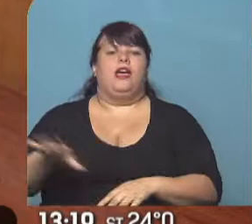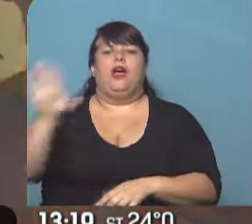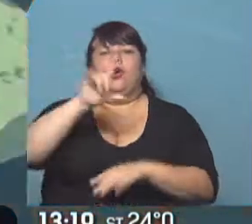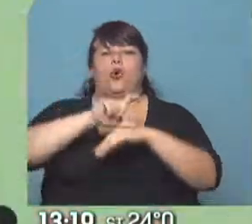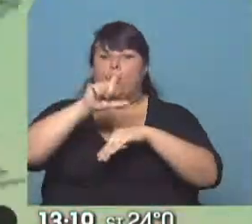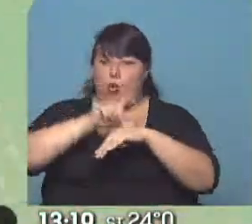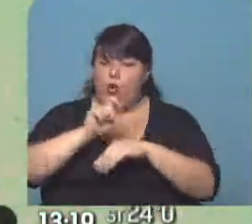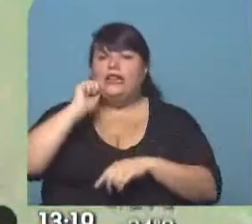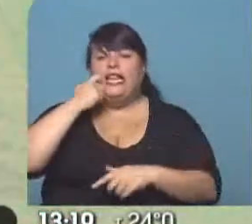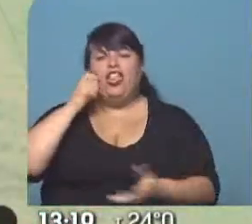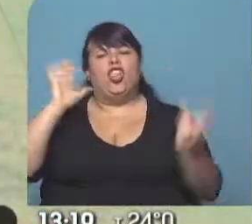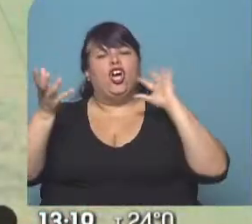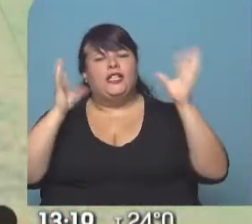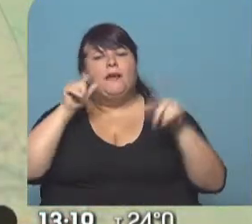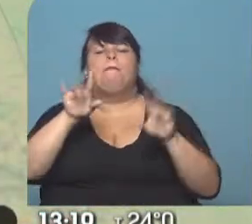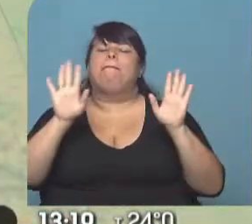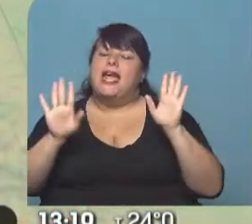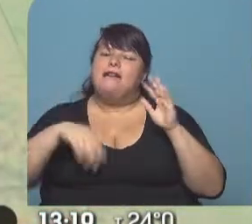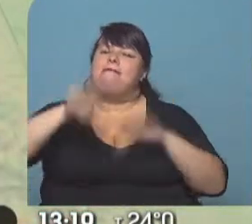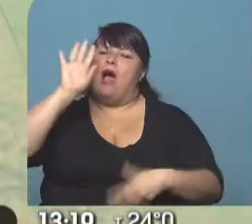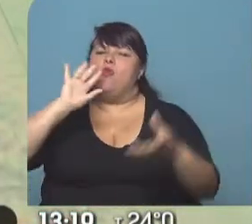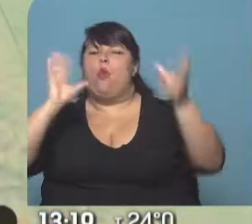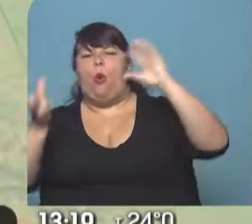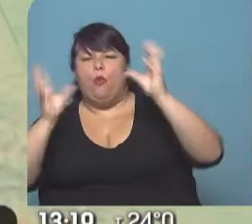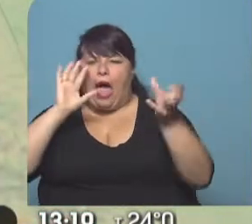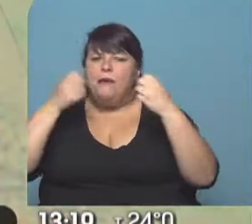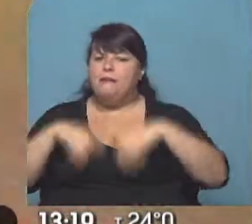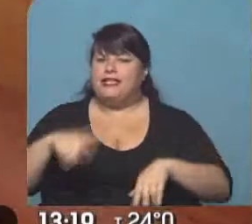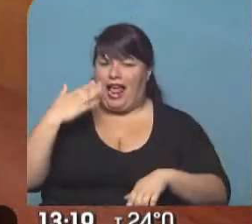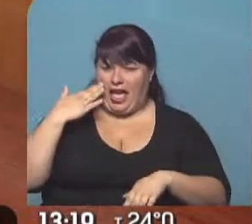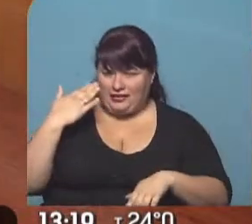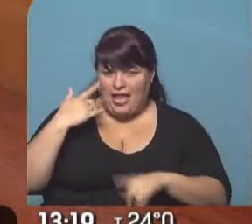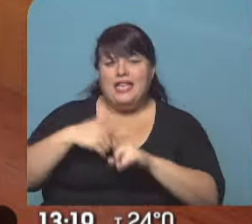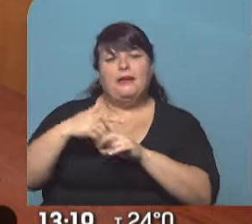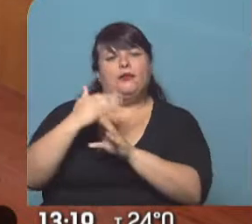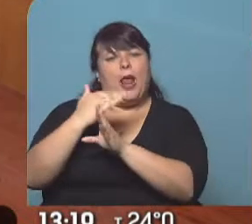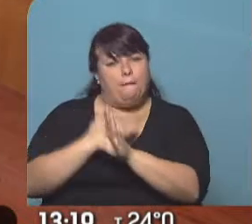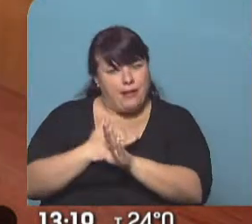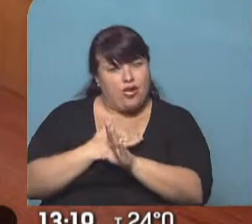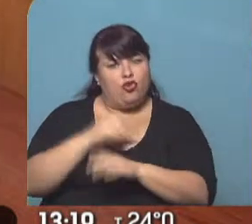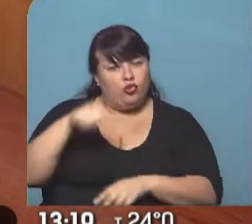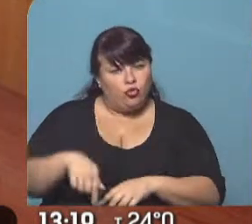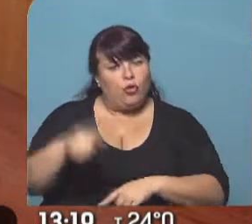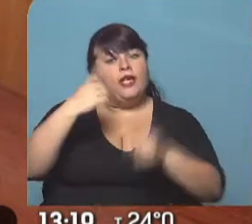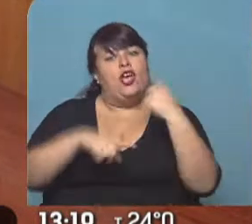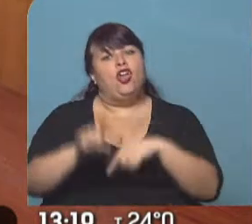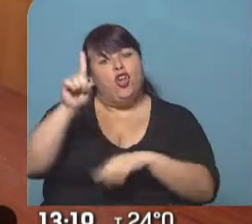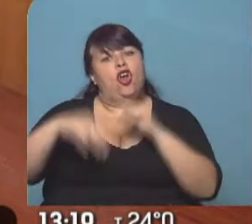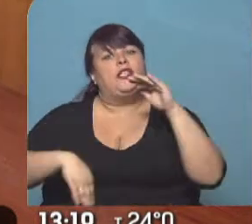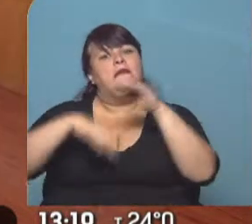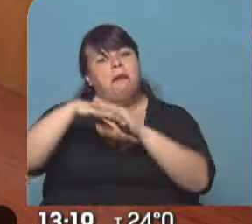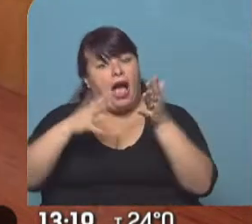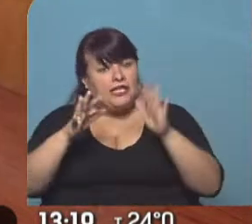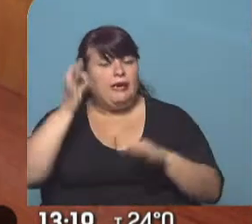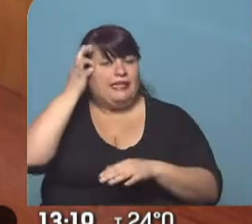de Cuyo, buen tiempo, pero allí con aumentos temporarios de nubosidad a partir de la tarde, descenso de las temperaturas en el sur, mientras que en el norte las máximas